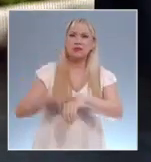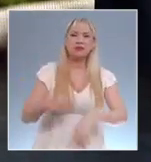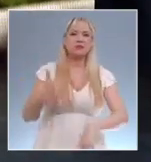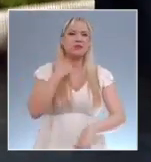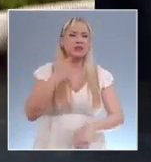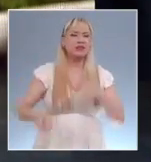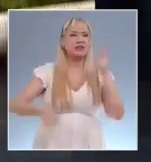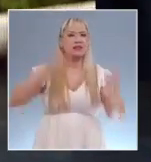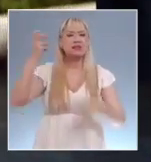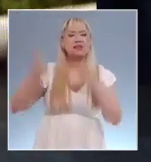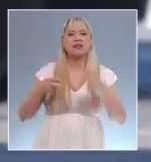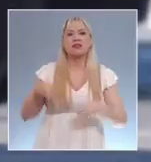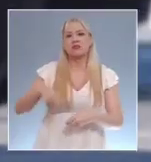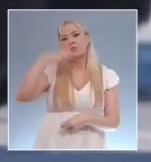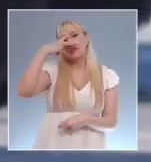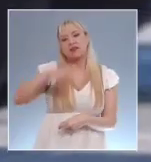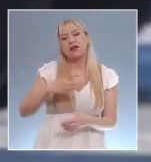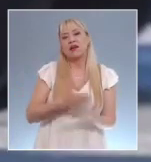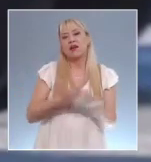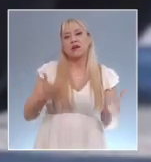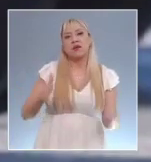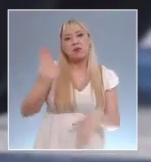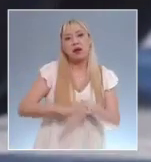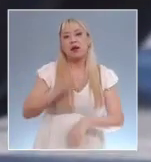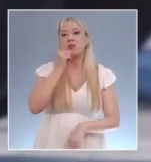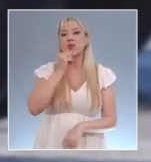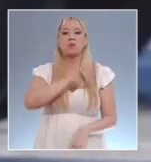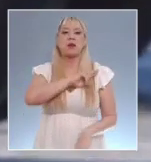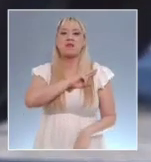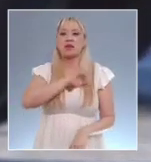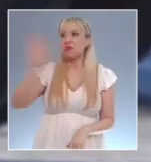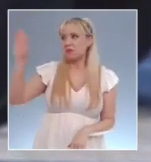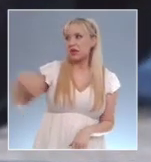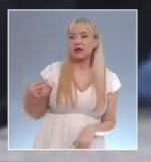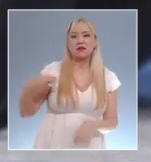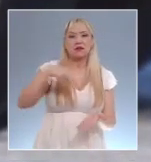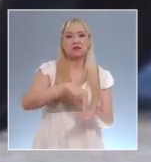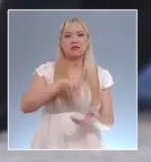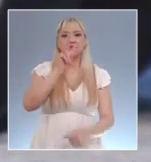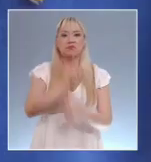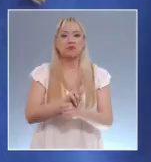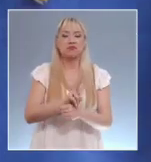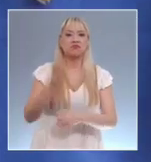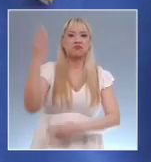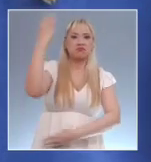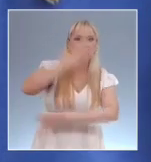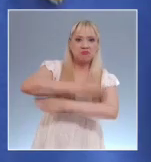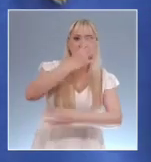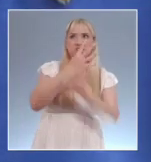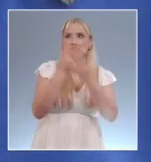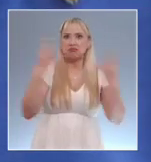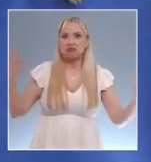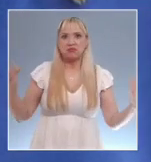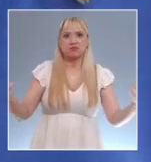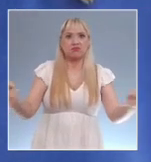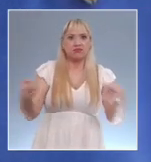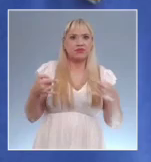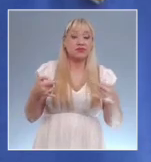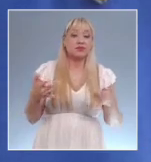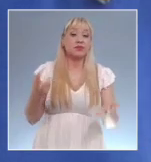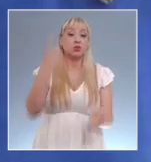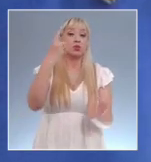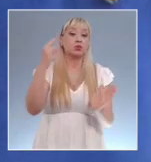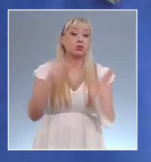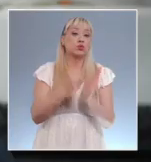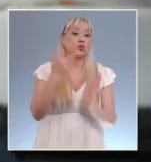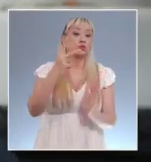de seguridad privada. Las empresas de seguridad privada en México representan el 1.8% del Producto